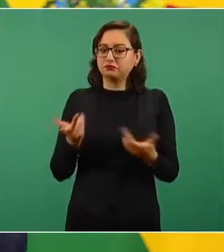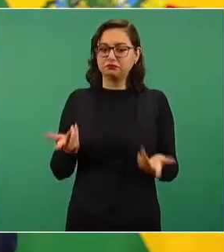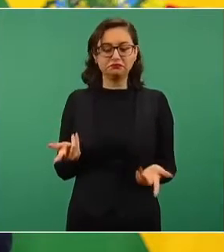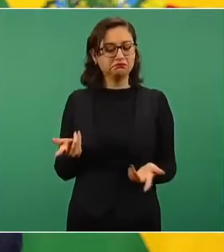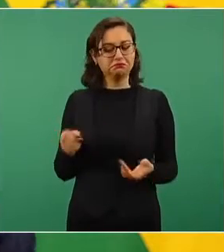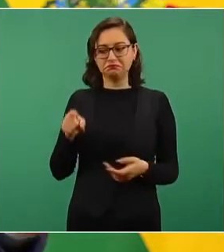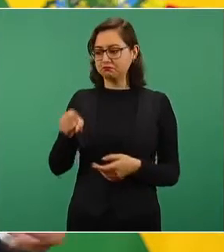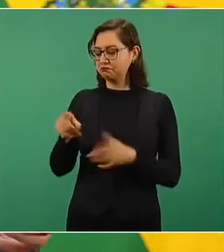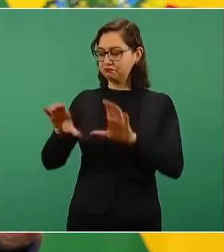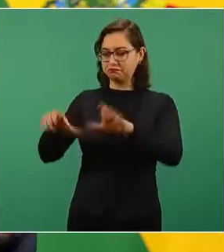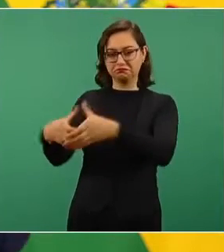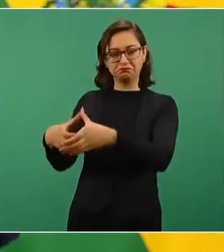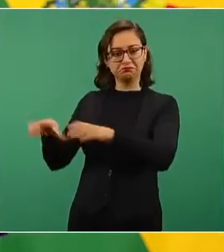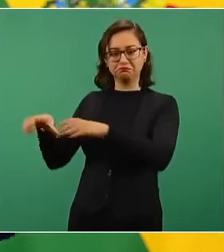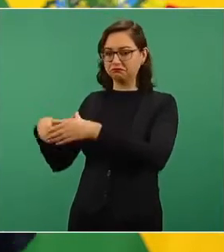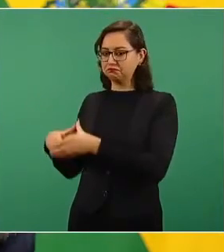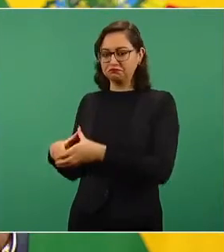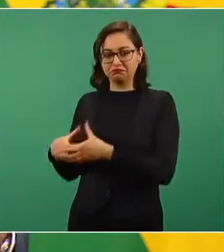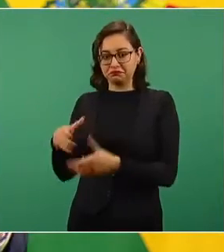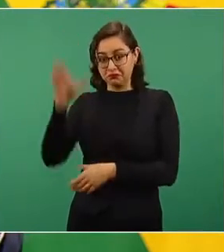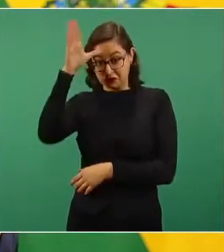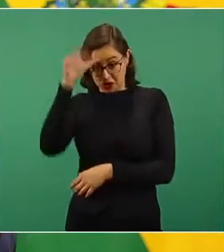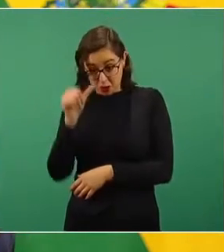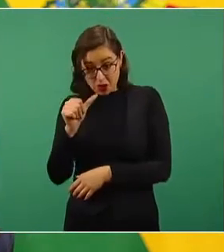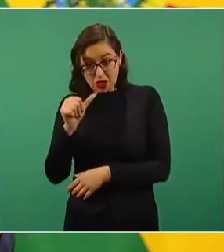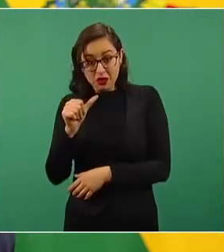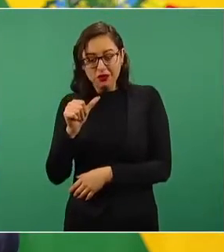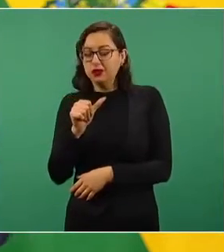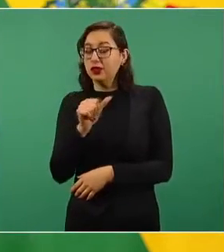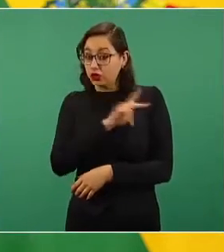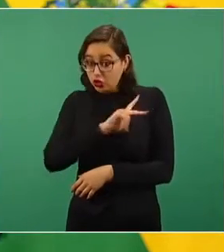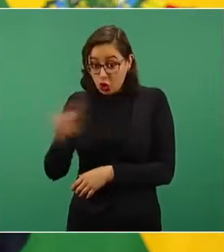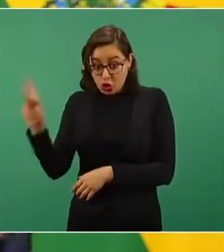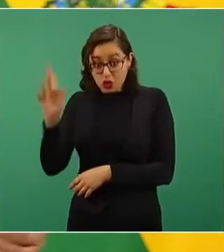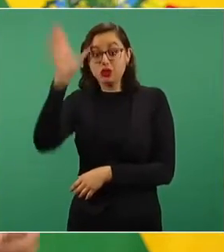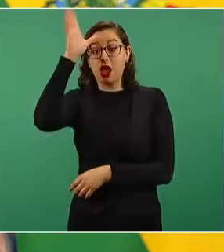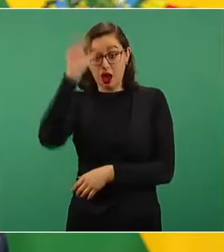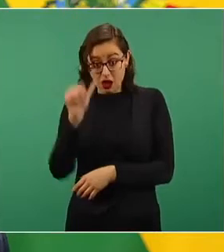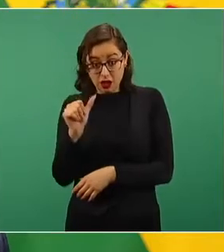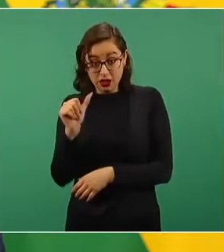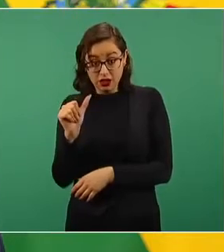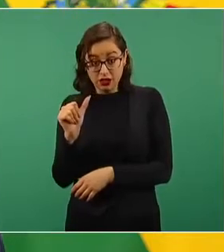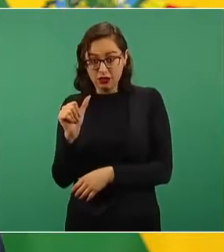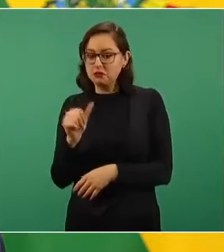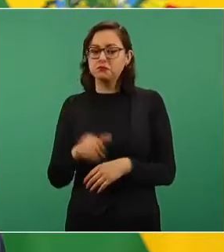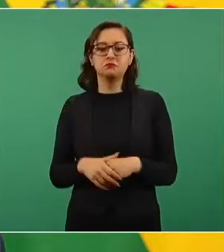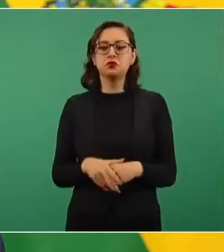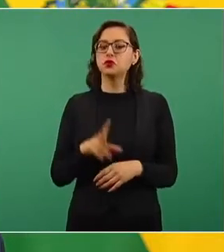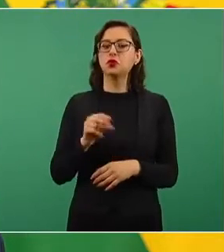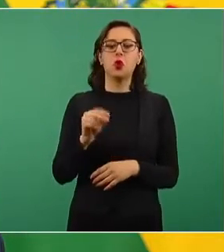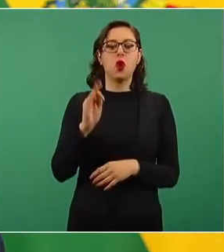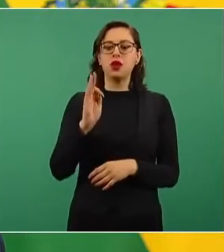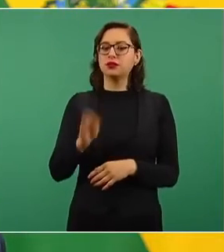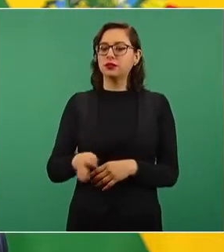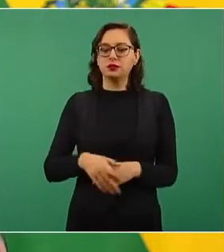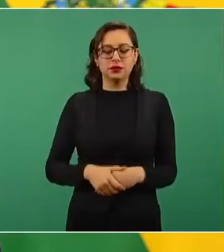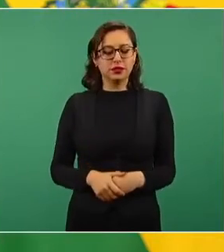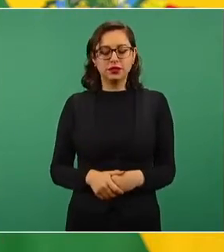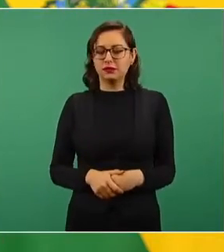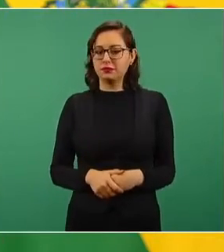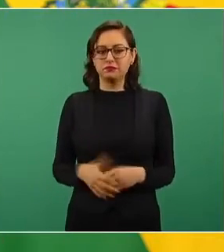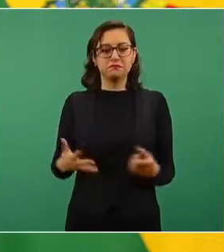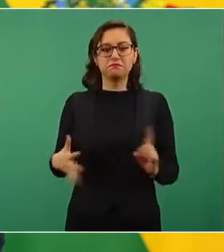se ha podido que todos en la comunidad de Ayutla acepten